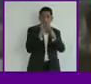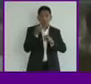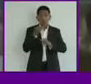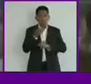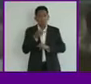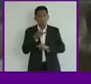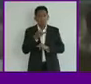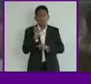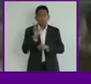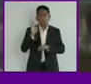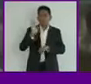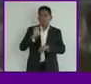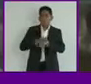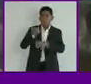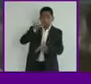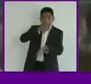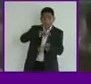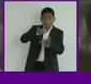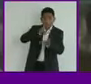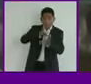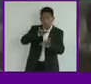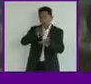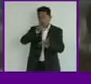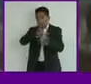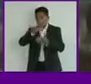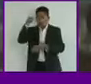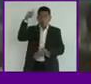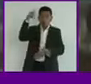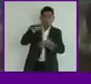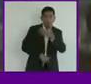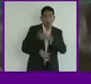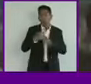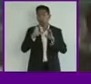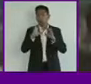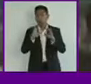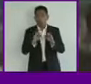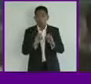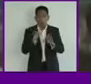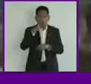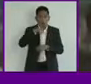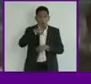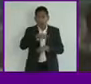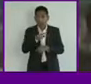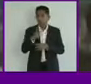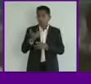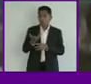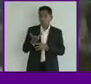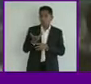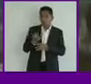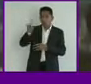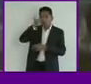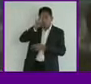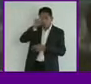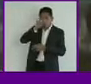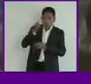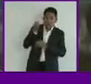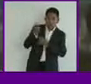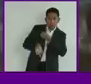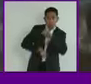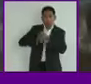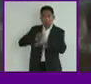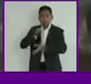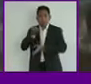no se les brinda más apoyo, ¿no? Del que quizás necesitan, de canalizarlos a alguna institución de salud, que les den un seguimiento